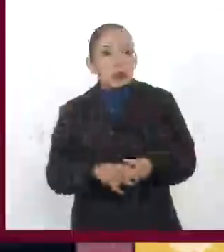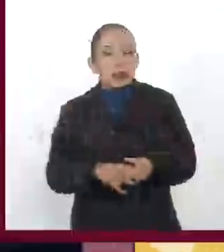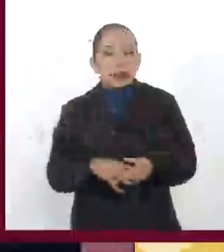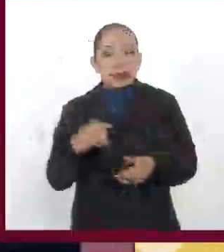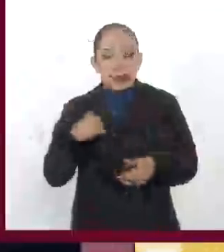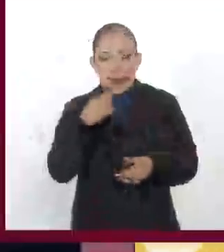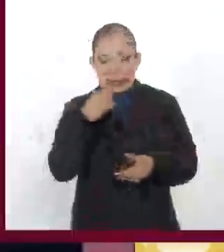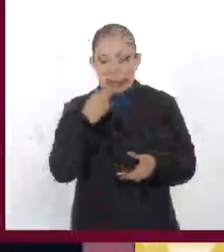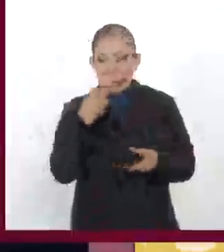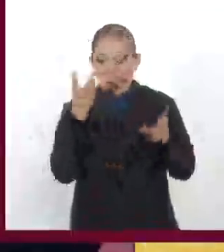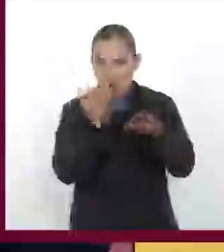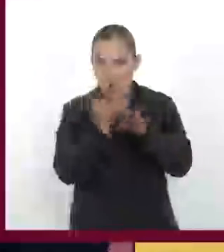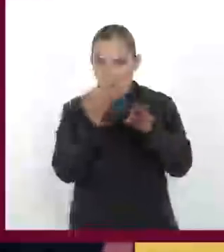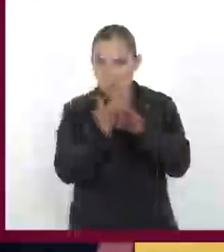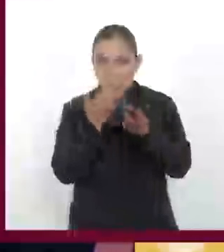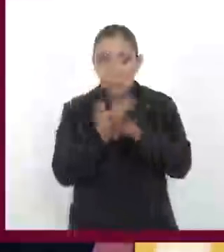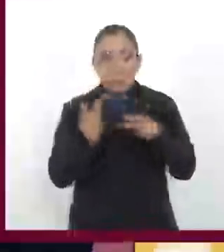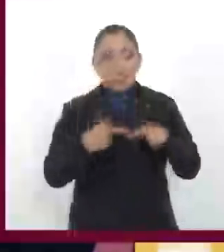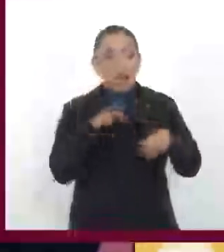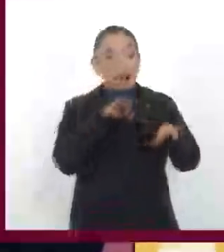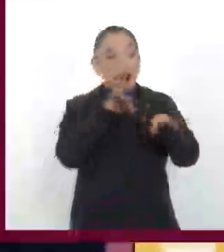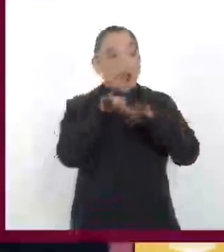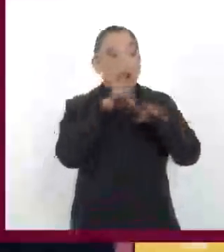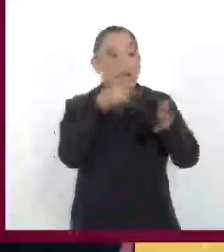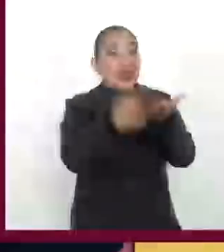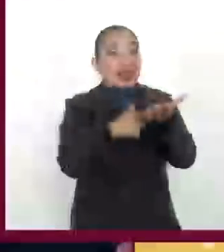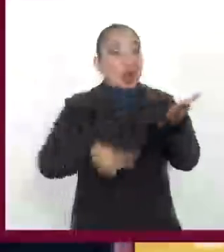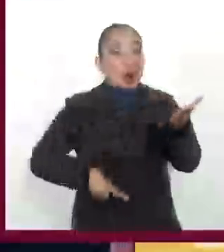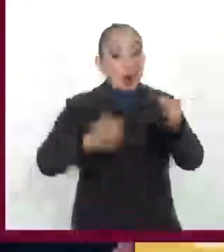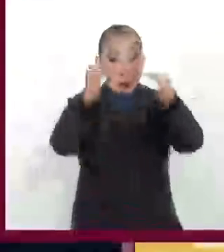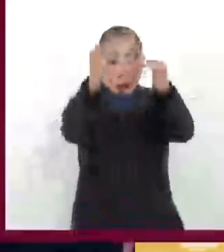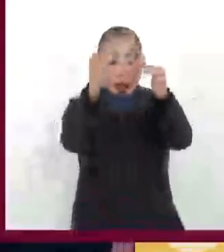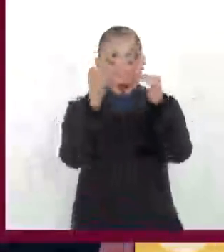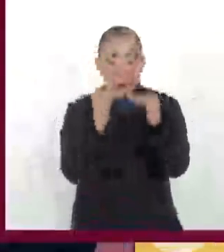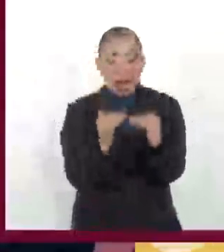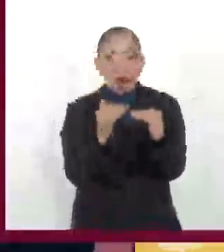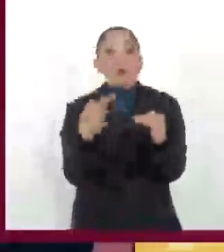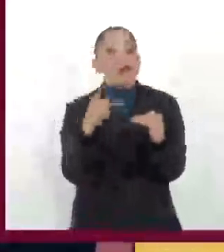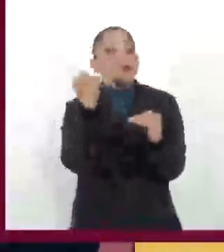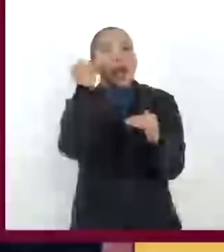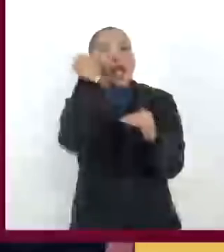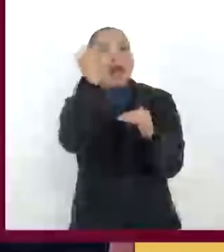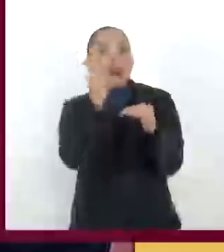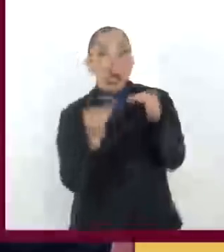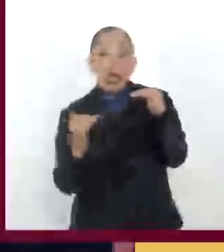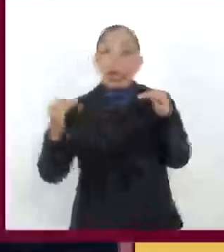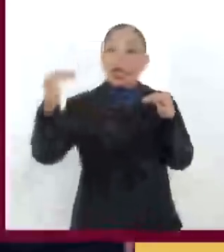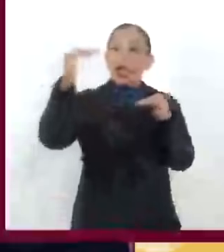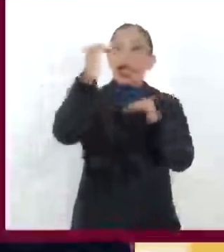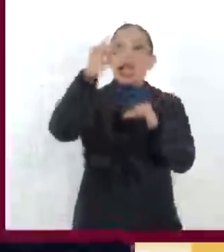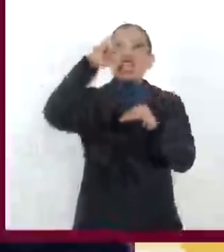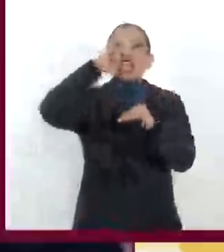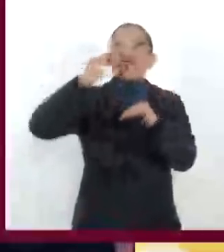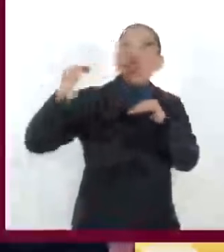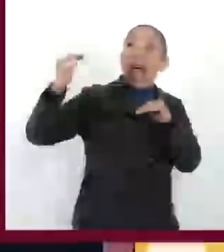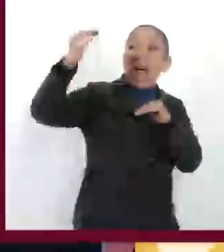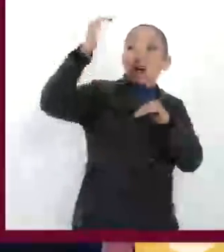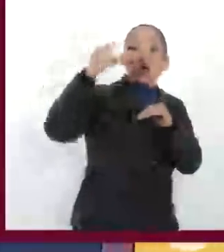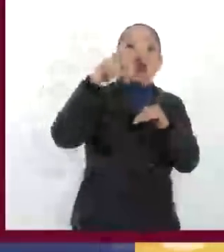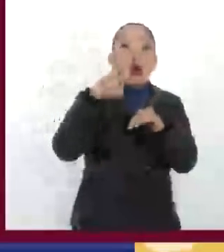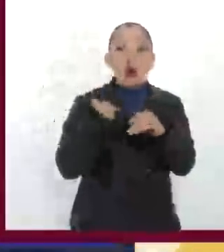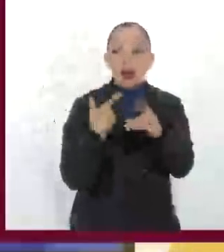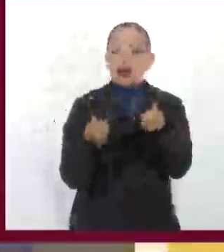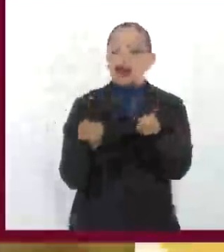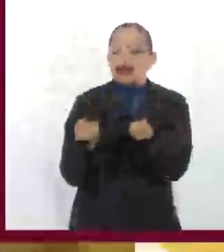algo? Estamos hablando aquí de servidores públicos quizás de bajo rango, pero ¿qué ocurre cuando un servidor público de alto